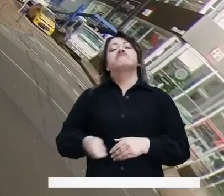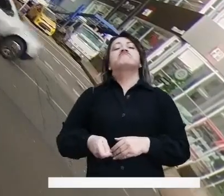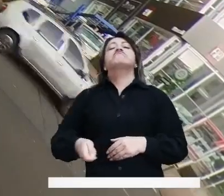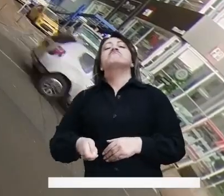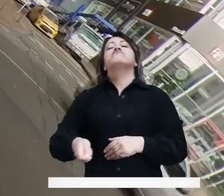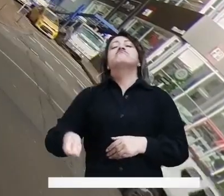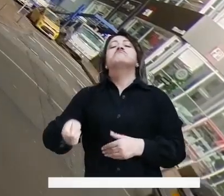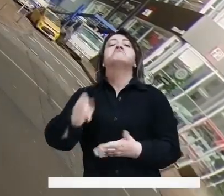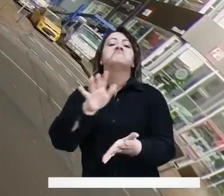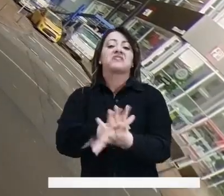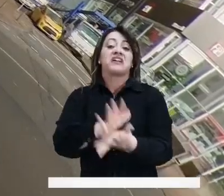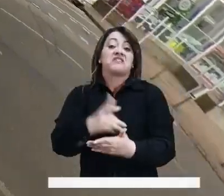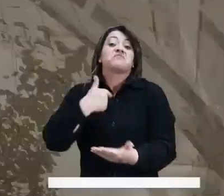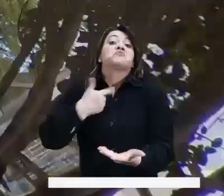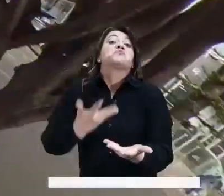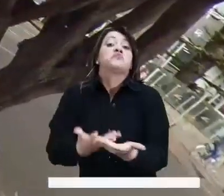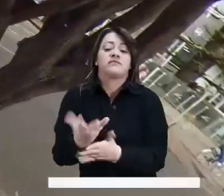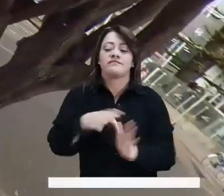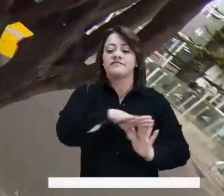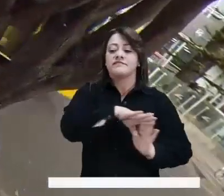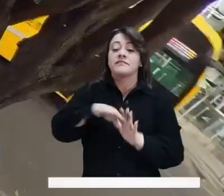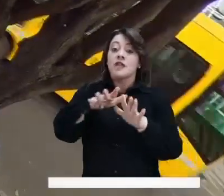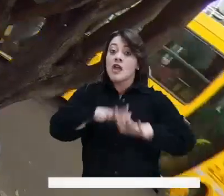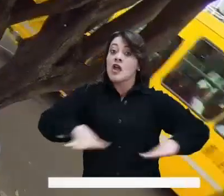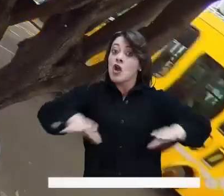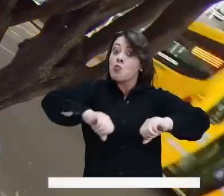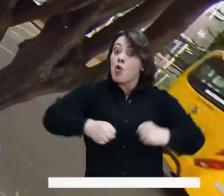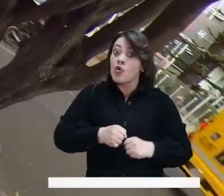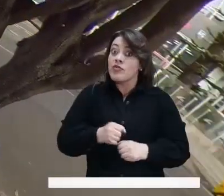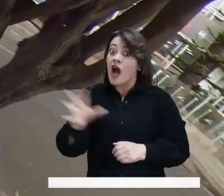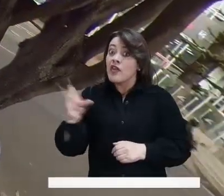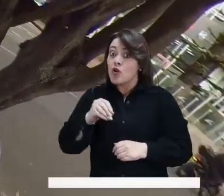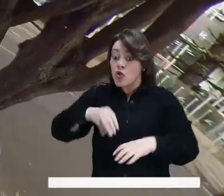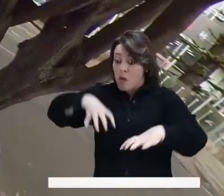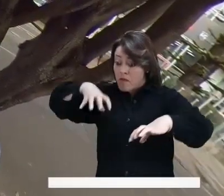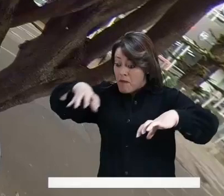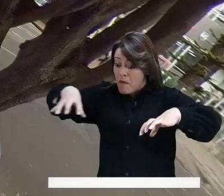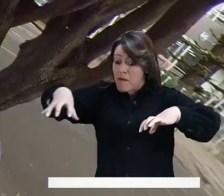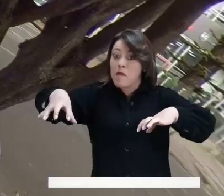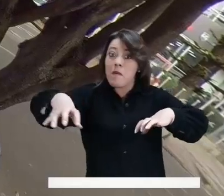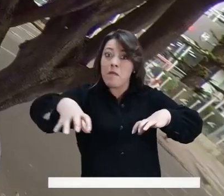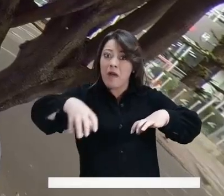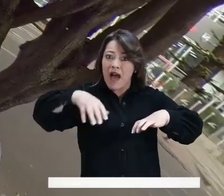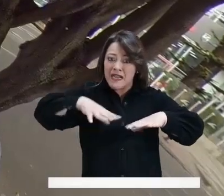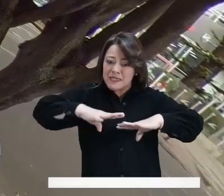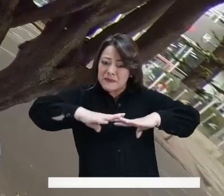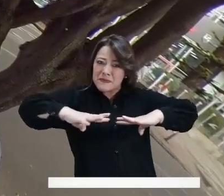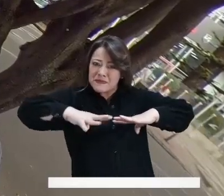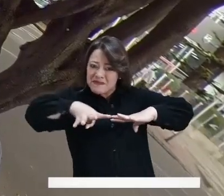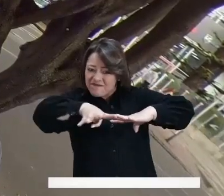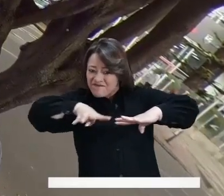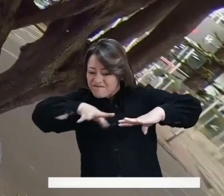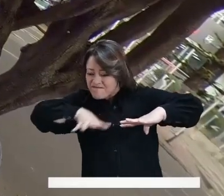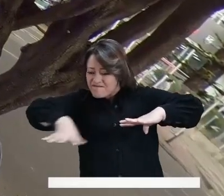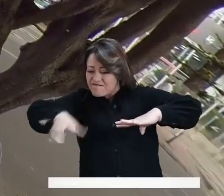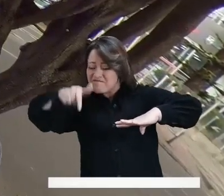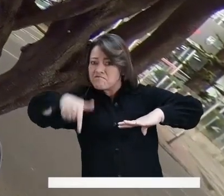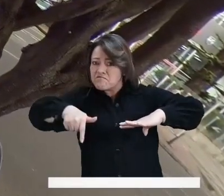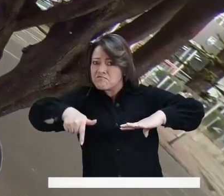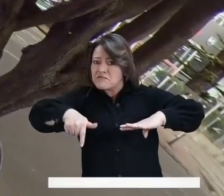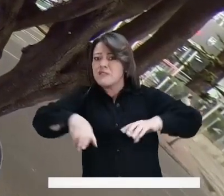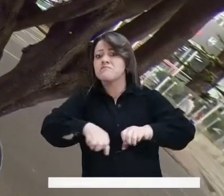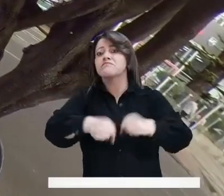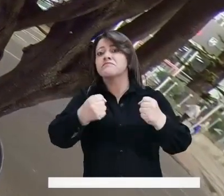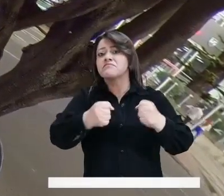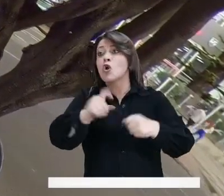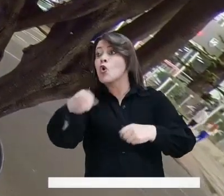sino dándole espacio libre. No todo Bogotá tiene andenes así, o sea, este andén igual está destrozado, pero es perfecto, pero